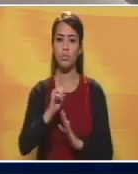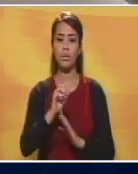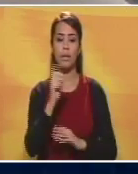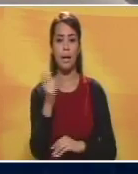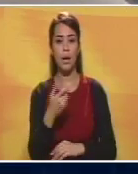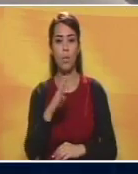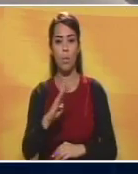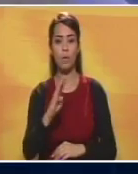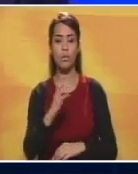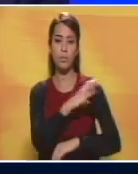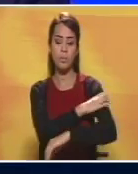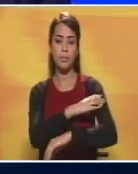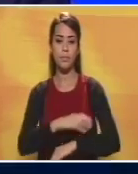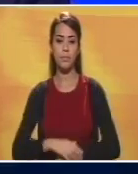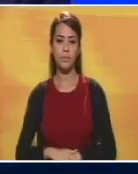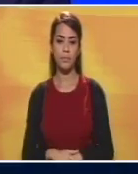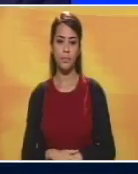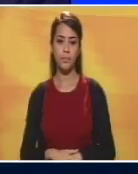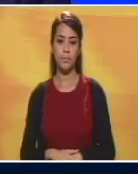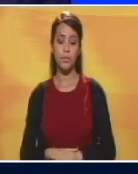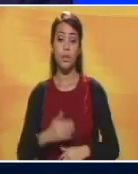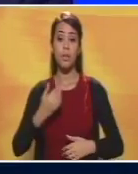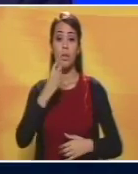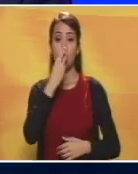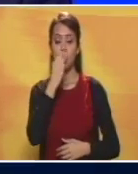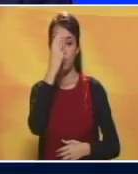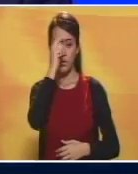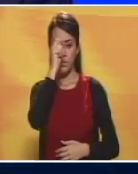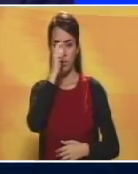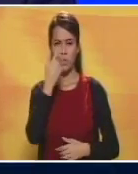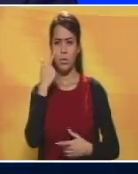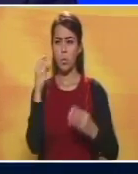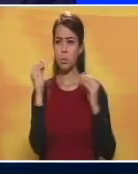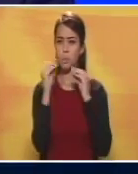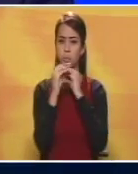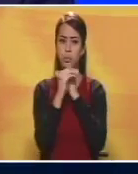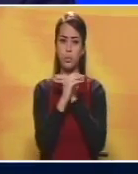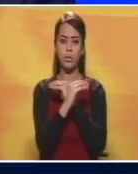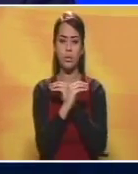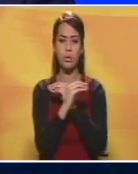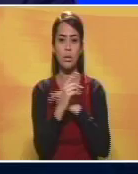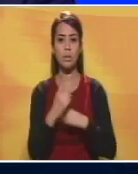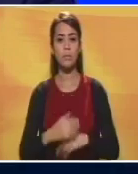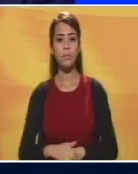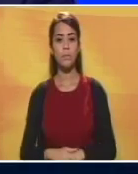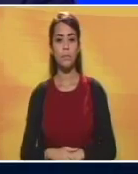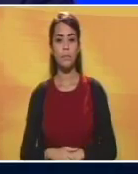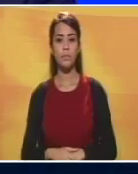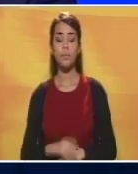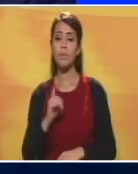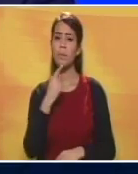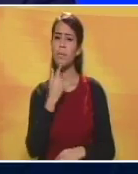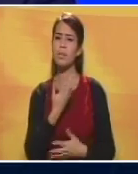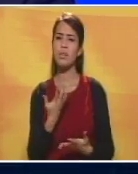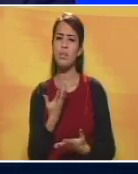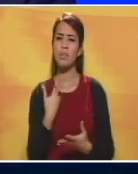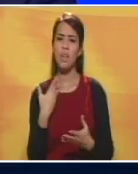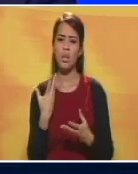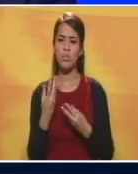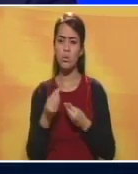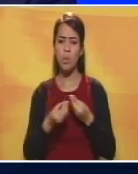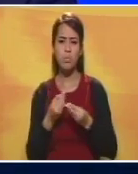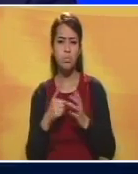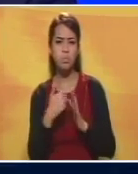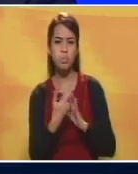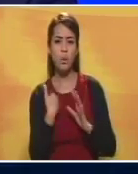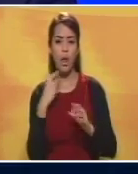MUD. Falcón lo que trata es de desviar la atención, de que ya se especula incluso que toda esta trama de él es para